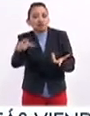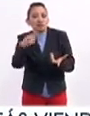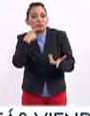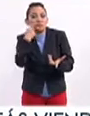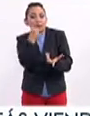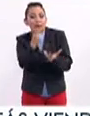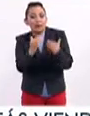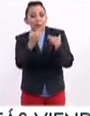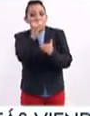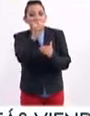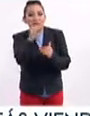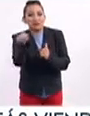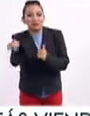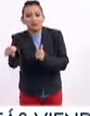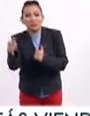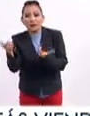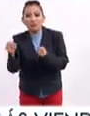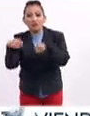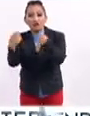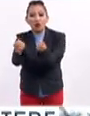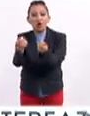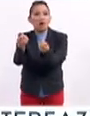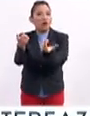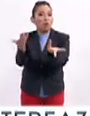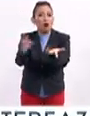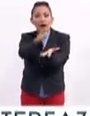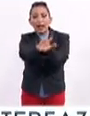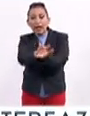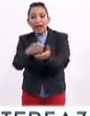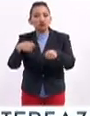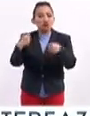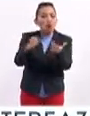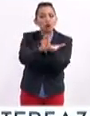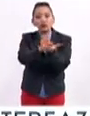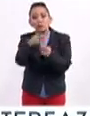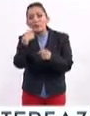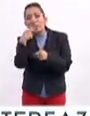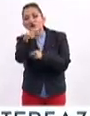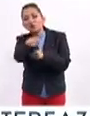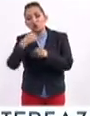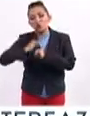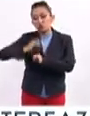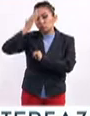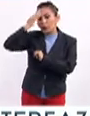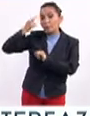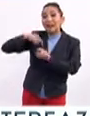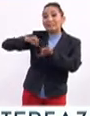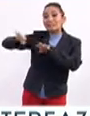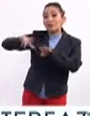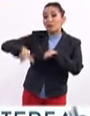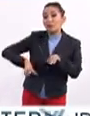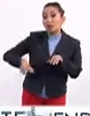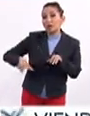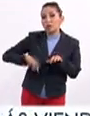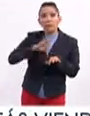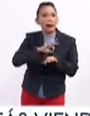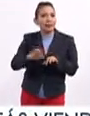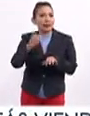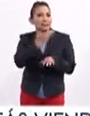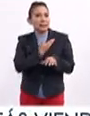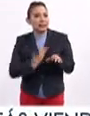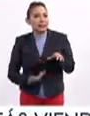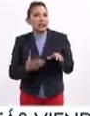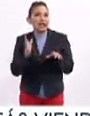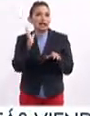mandato imperativo que se le habilite por una ley o la Constitución para ejercer funciones públicas, que puede ser el Poder